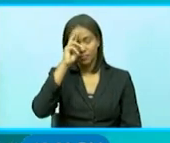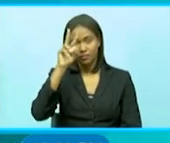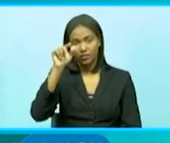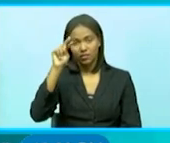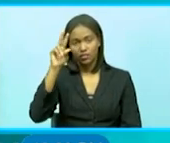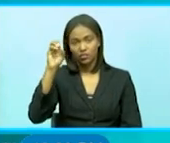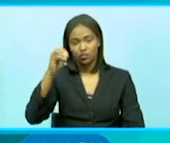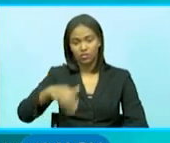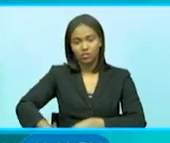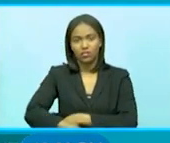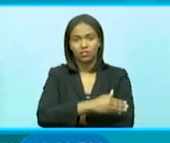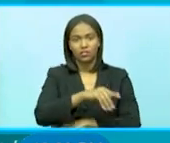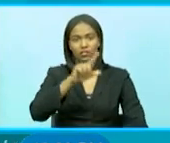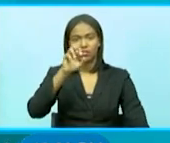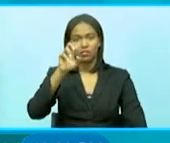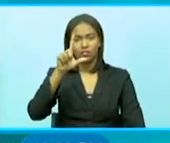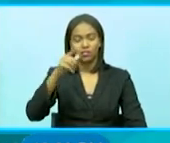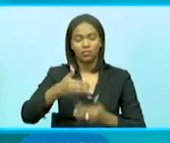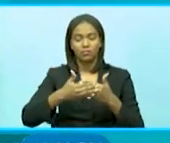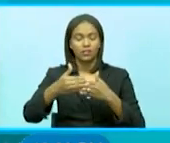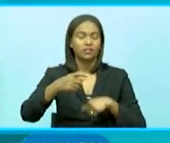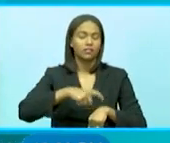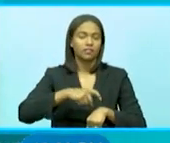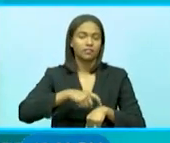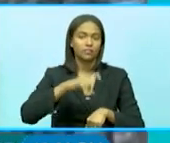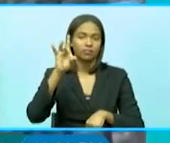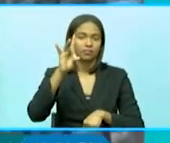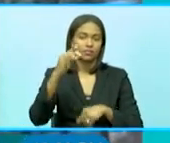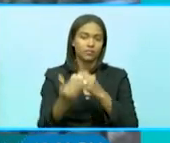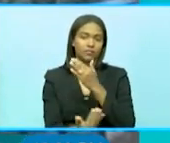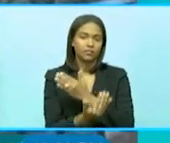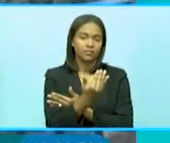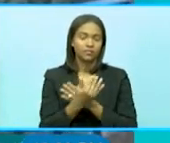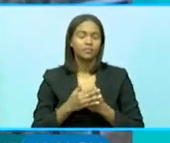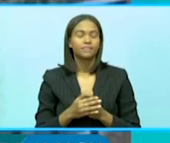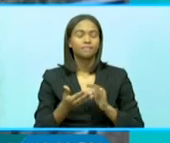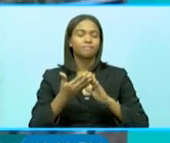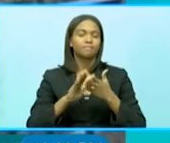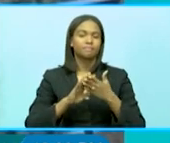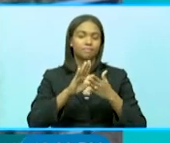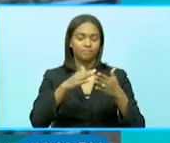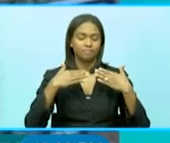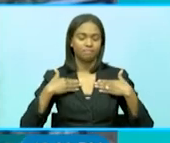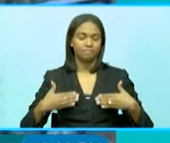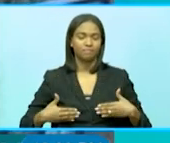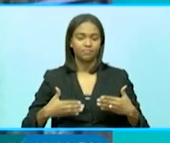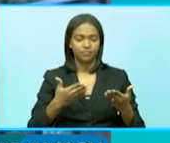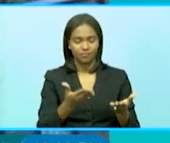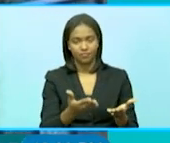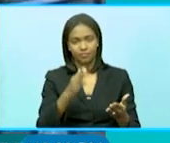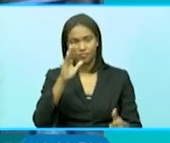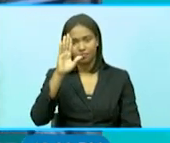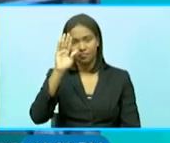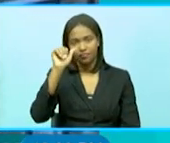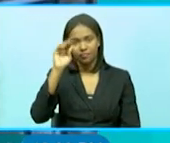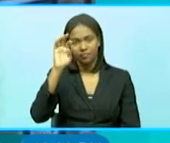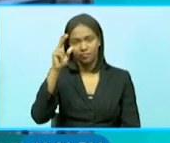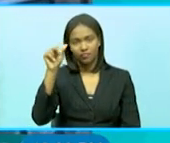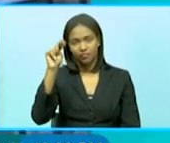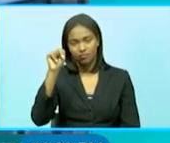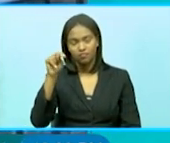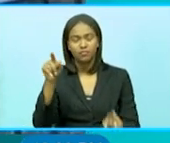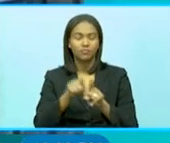avenida Abraham Lincoln a partir de las 8 de la mañana. Paz a los restos de Abraham, por demás